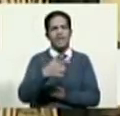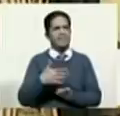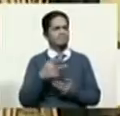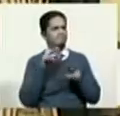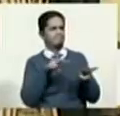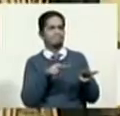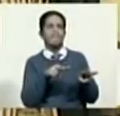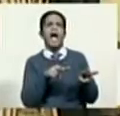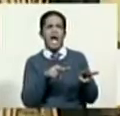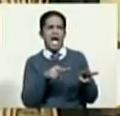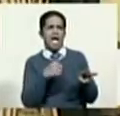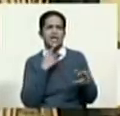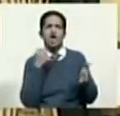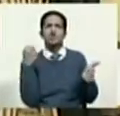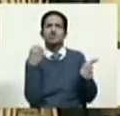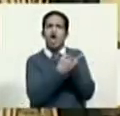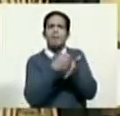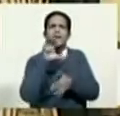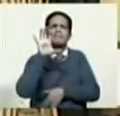golpe de Estado de Maduro.